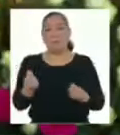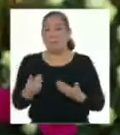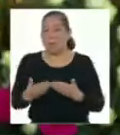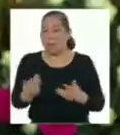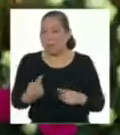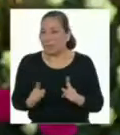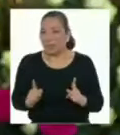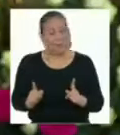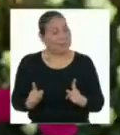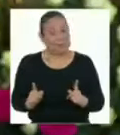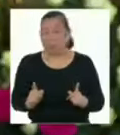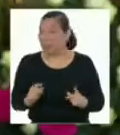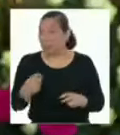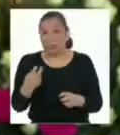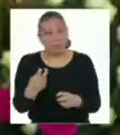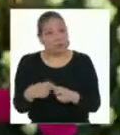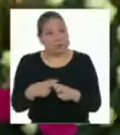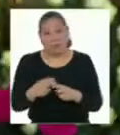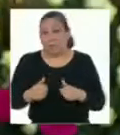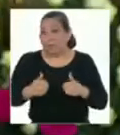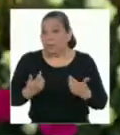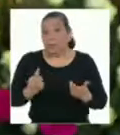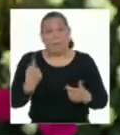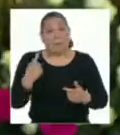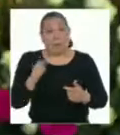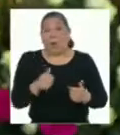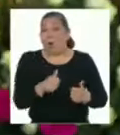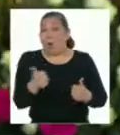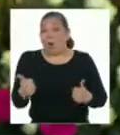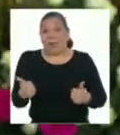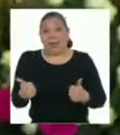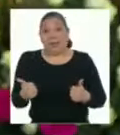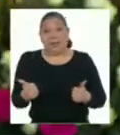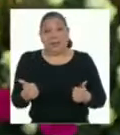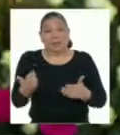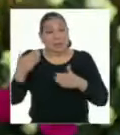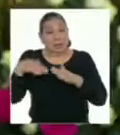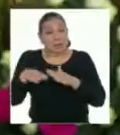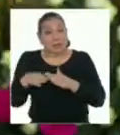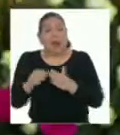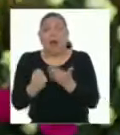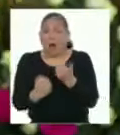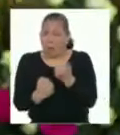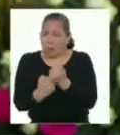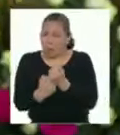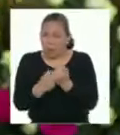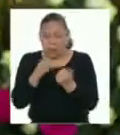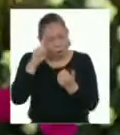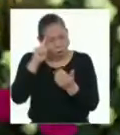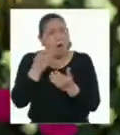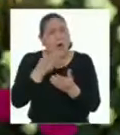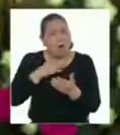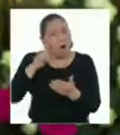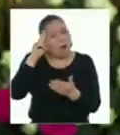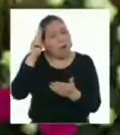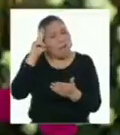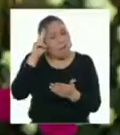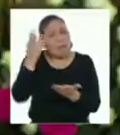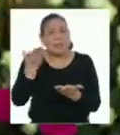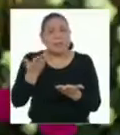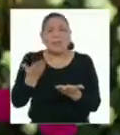fundamental sigue causando estragos. Por otra parte, sin formas internas de solidaridad y de confianza recíproca,